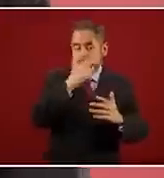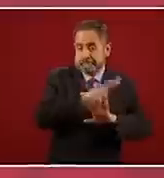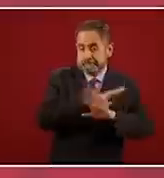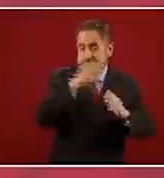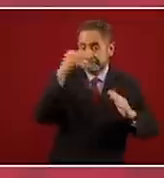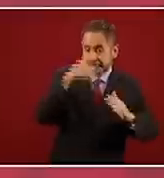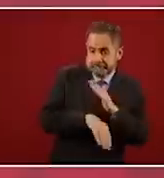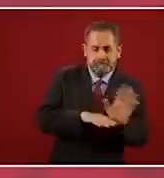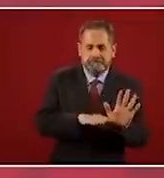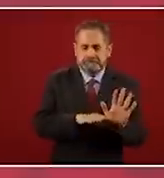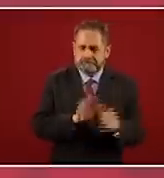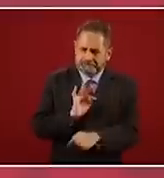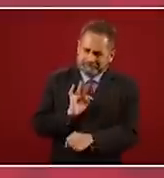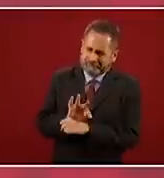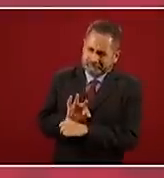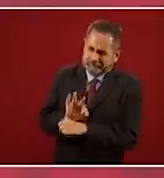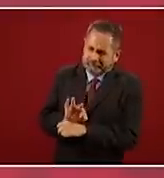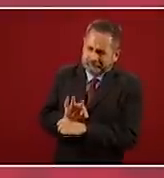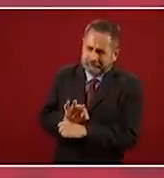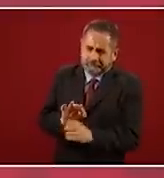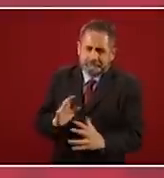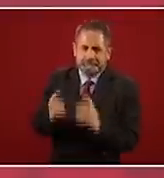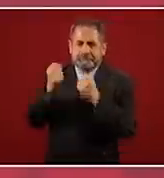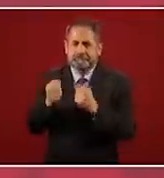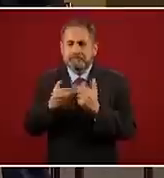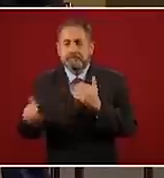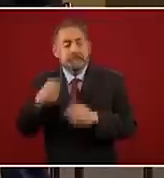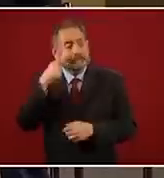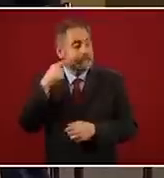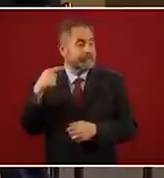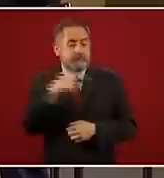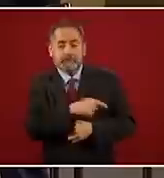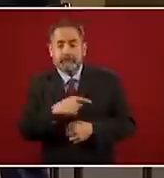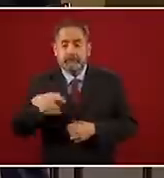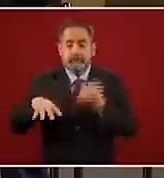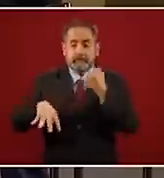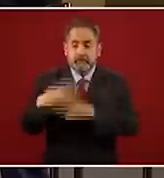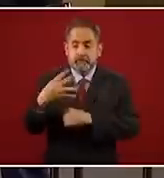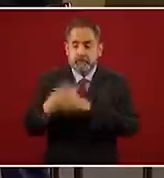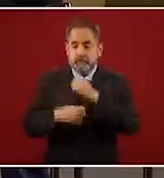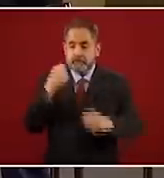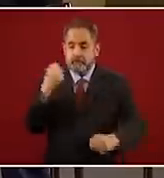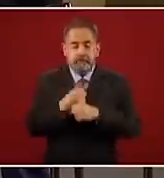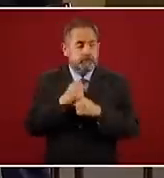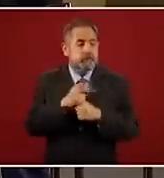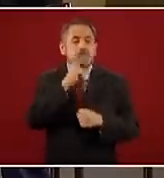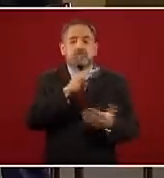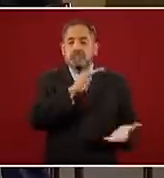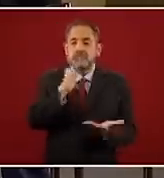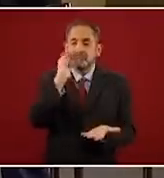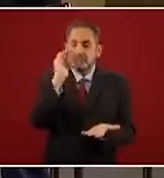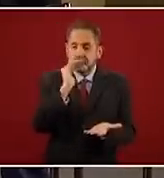manera muy responsable, durante 14 años consecutivos, se cayó la producción de